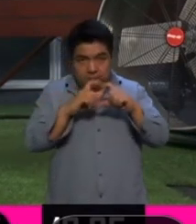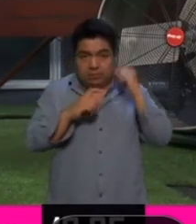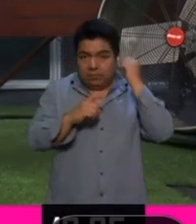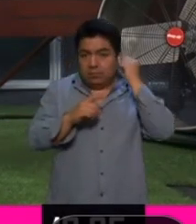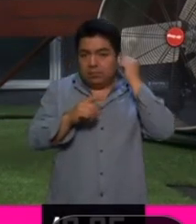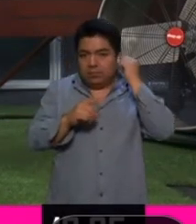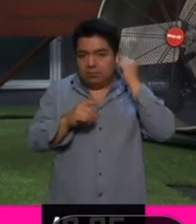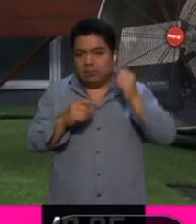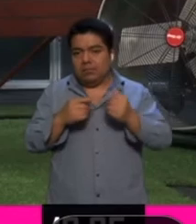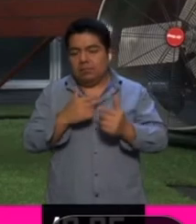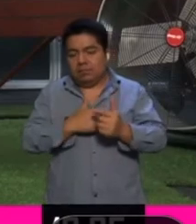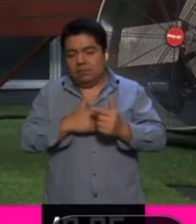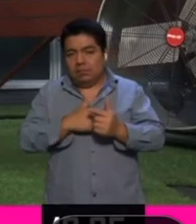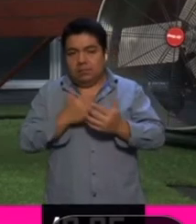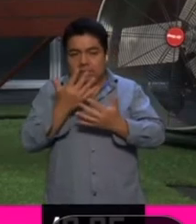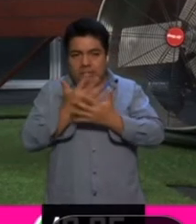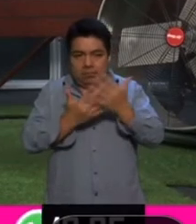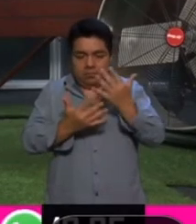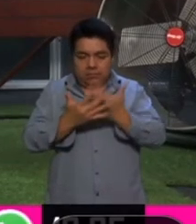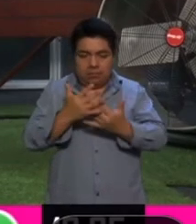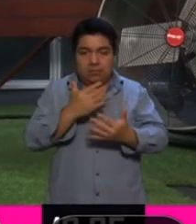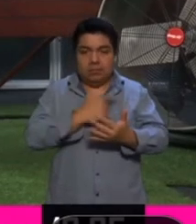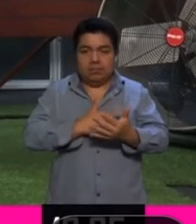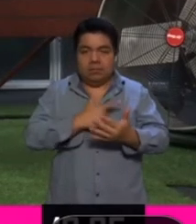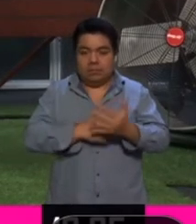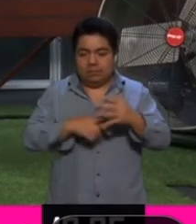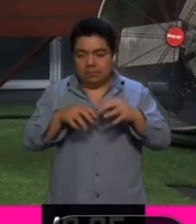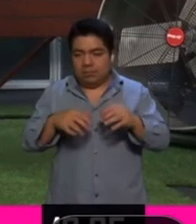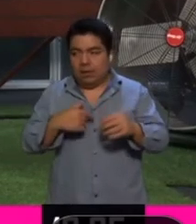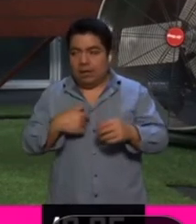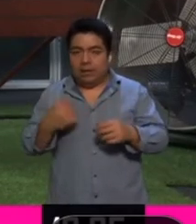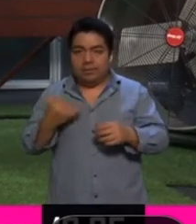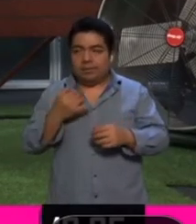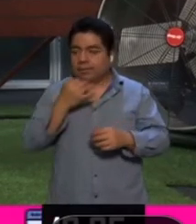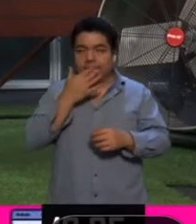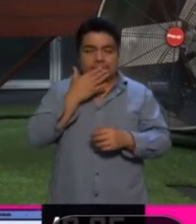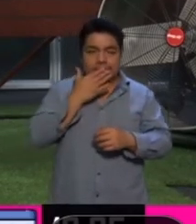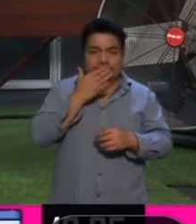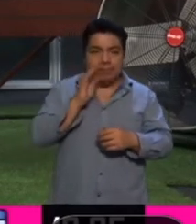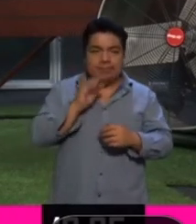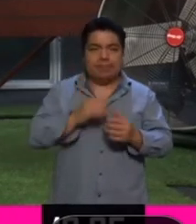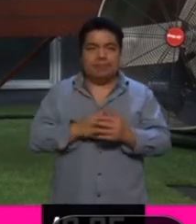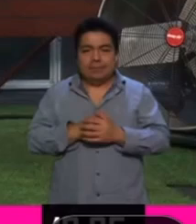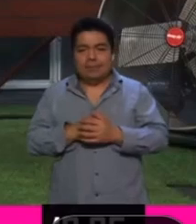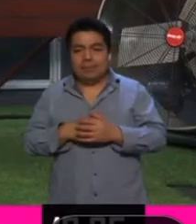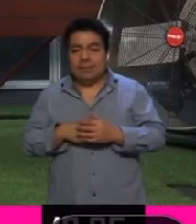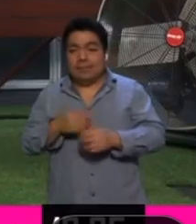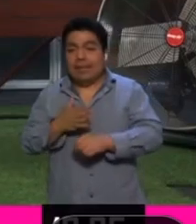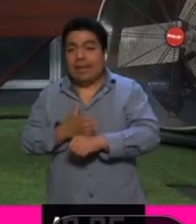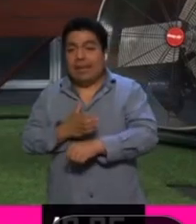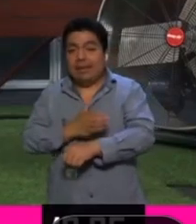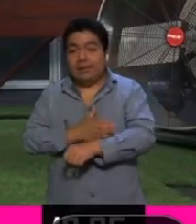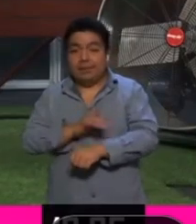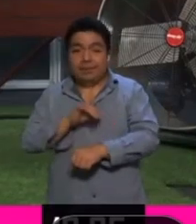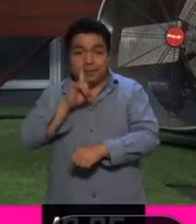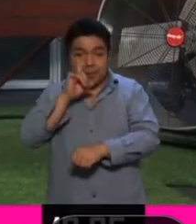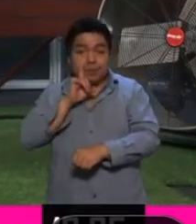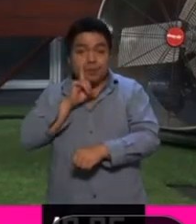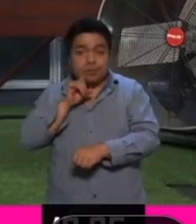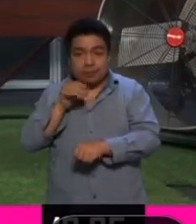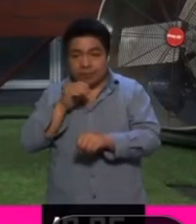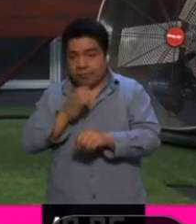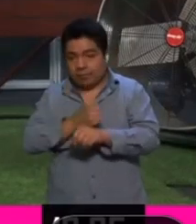pues me gusta hacer cosas con las manos y reciclar. Déjenlo así. Mire, a la compañera la